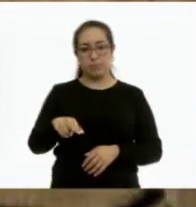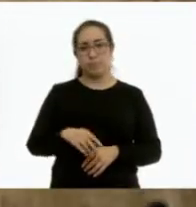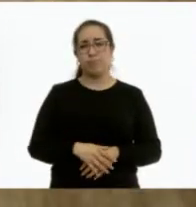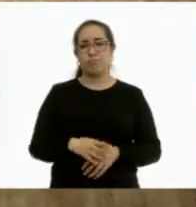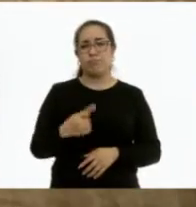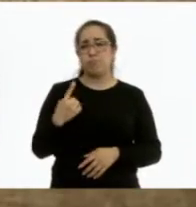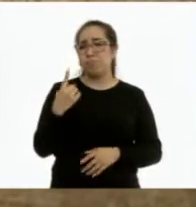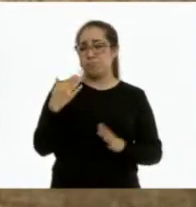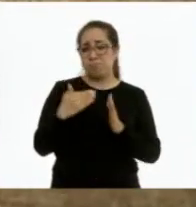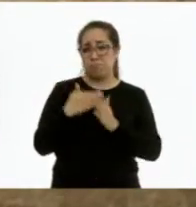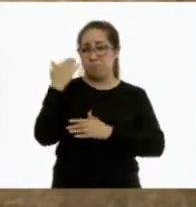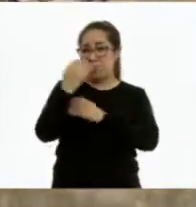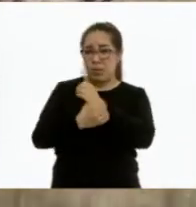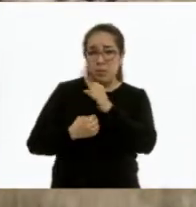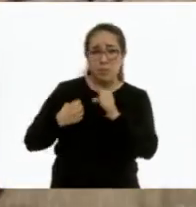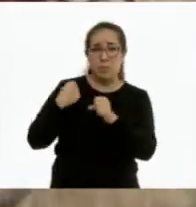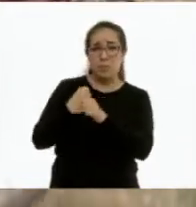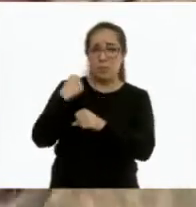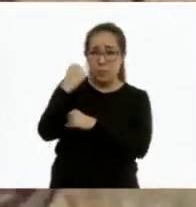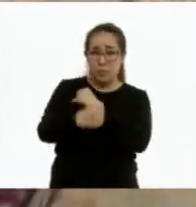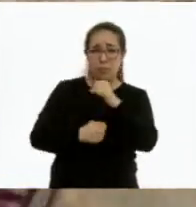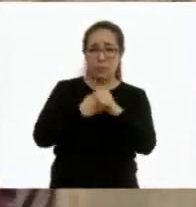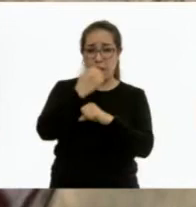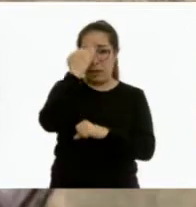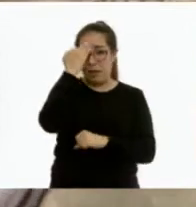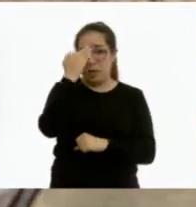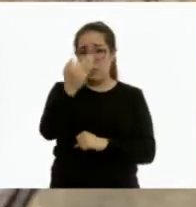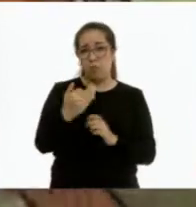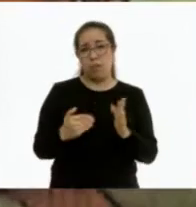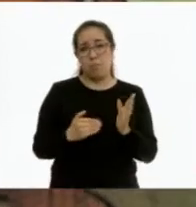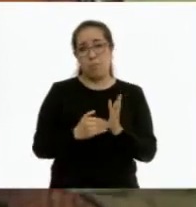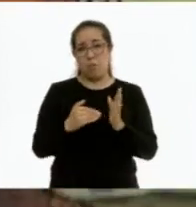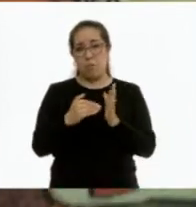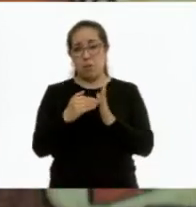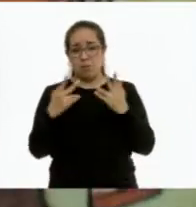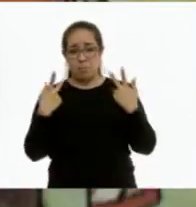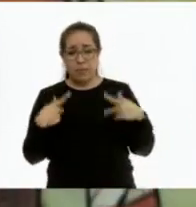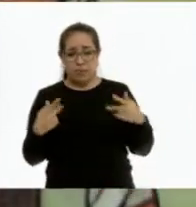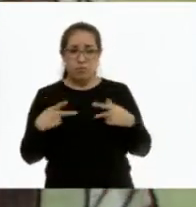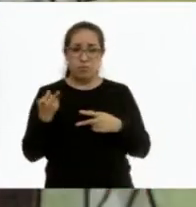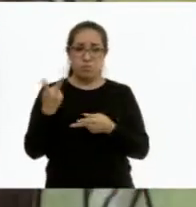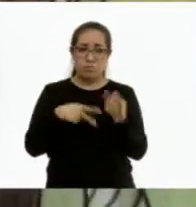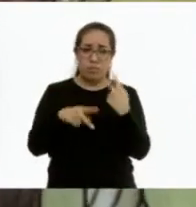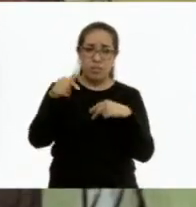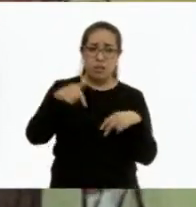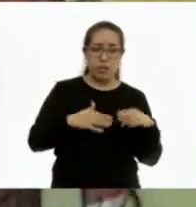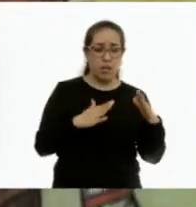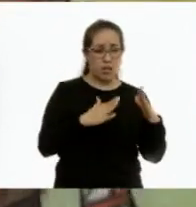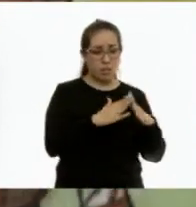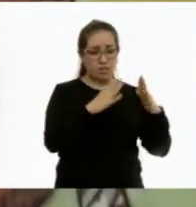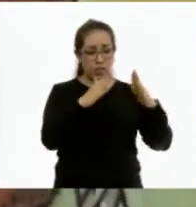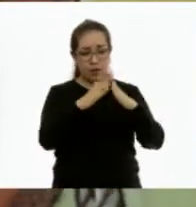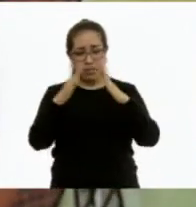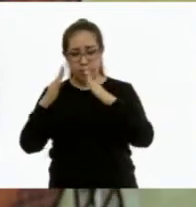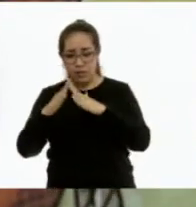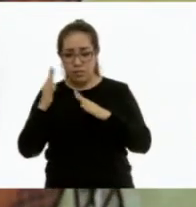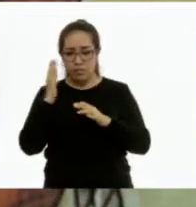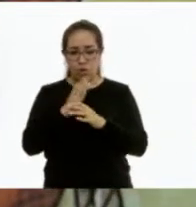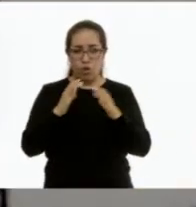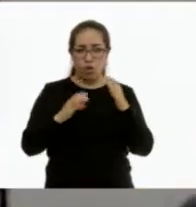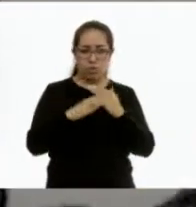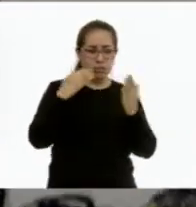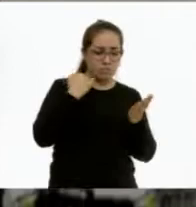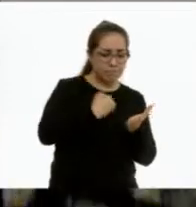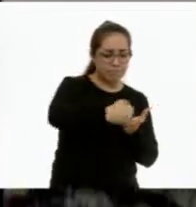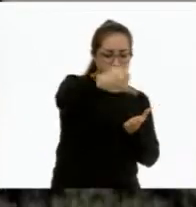Miles de años pasaron para que los cazadores y recolectores nómadas se asentaran en aldeas y lograran domesticar el maíz, el